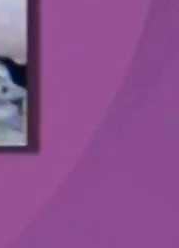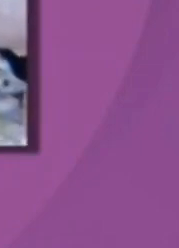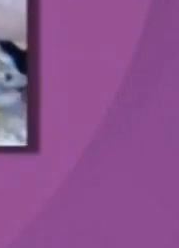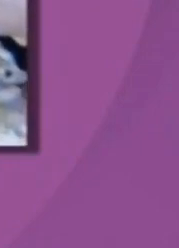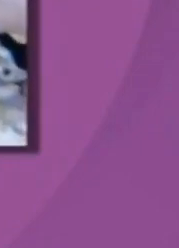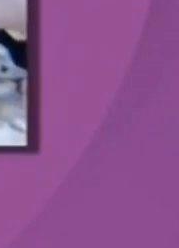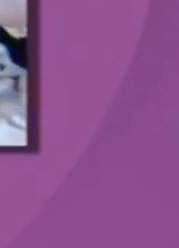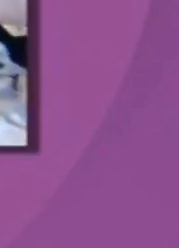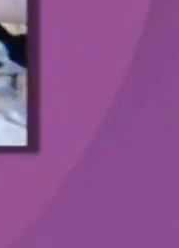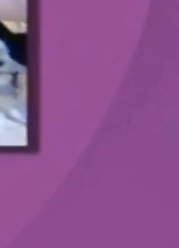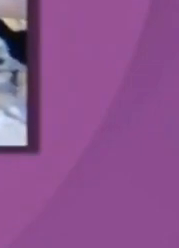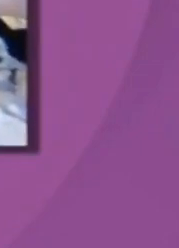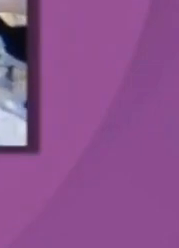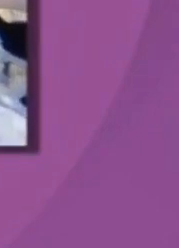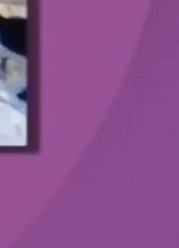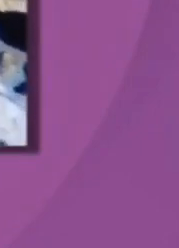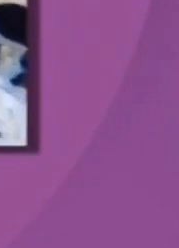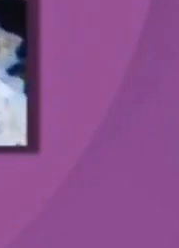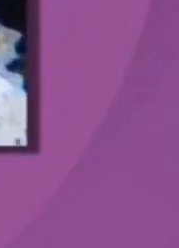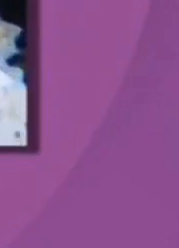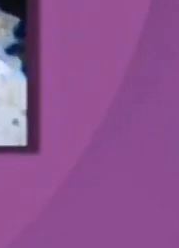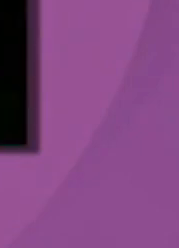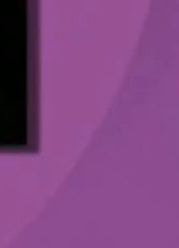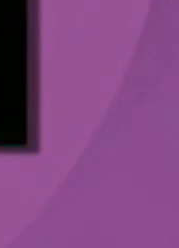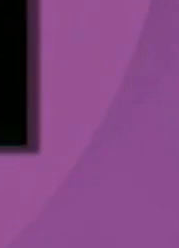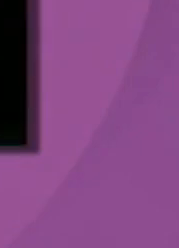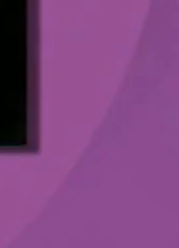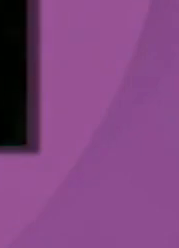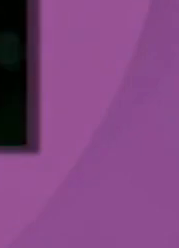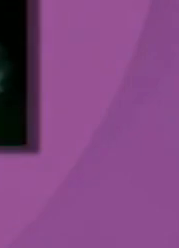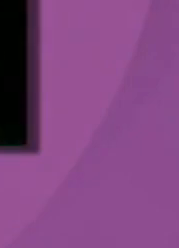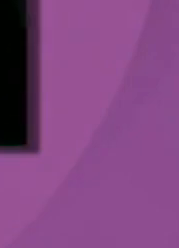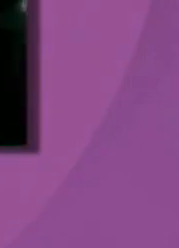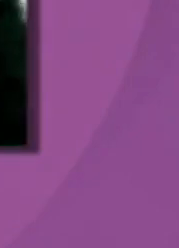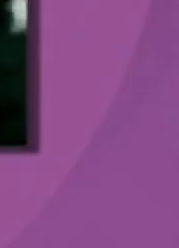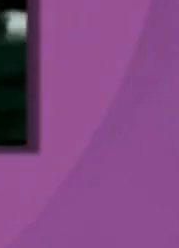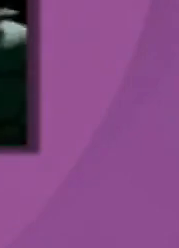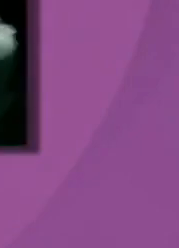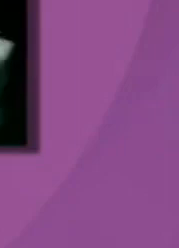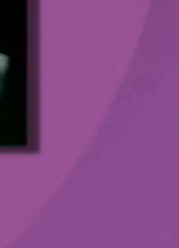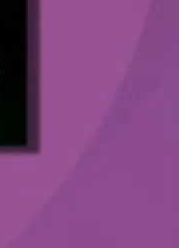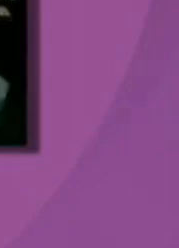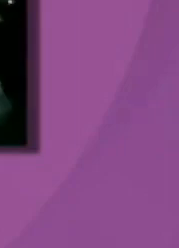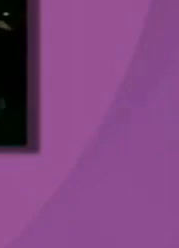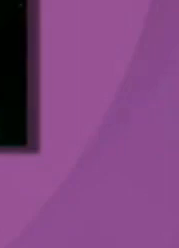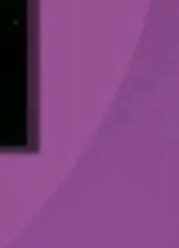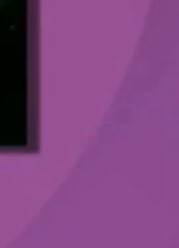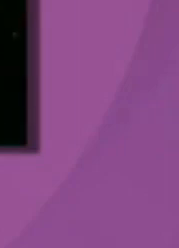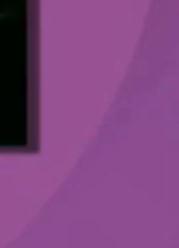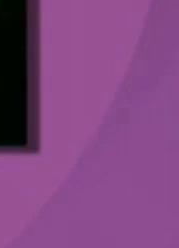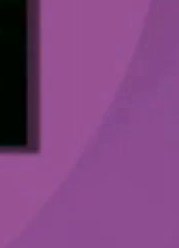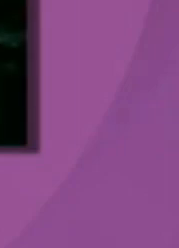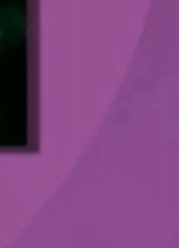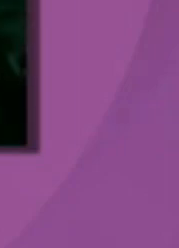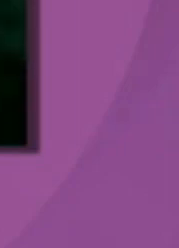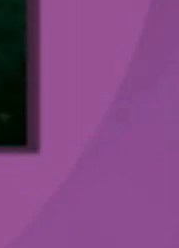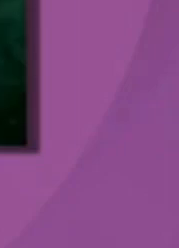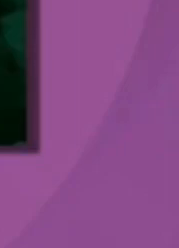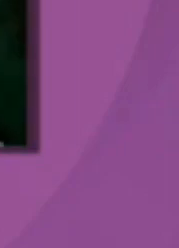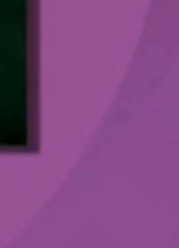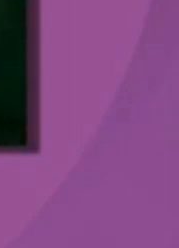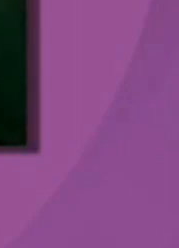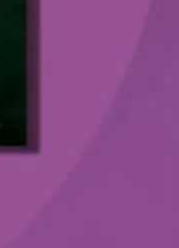cambios climáticos y la extinción de la megafauna obligaron a los primeros habitantes a modificar su forma de vida. La